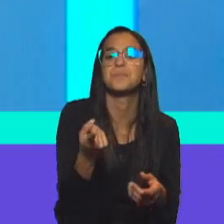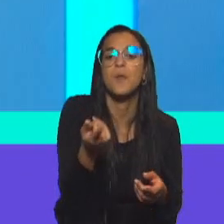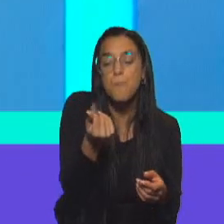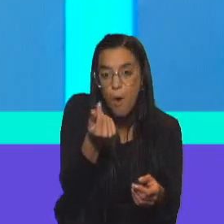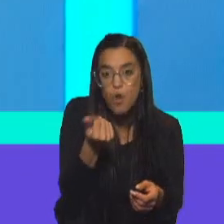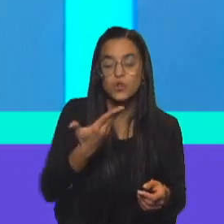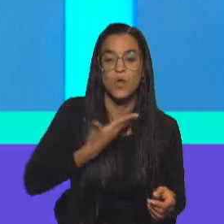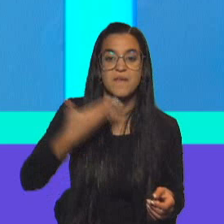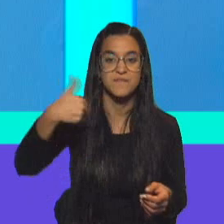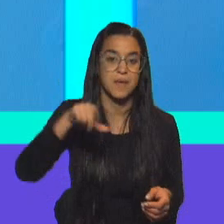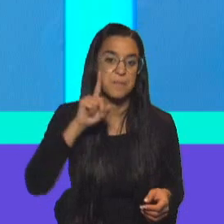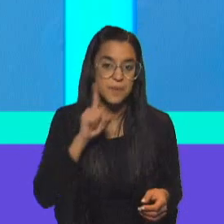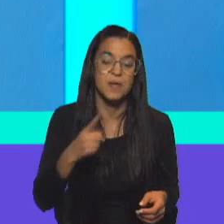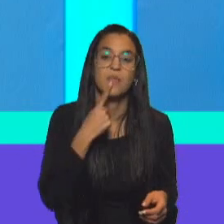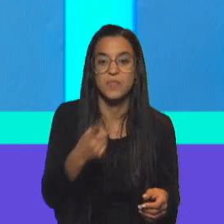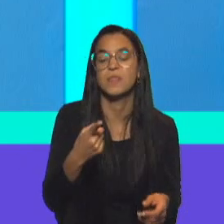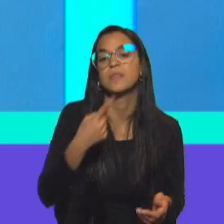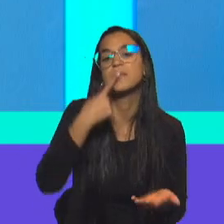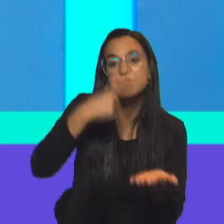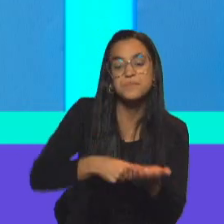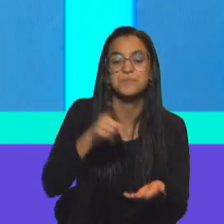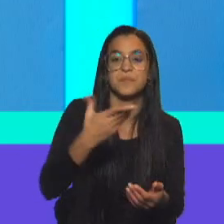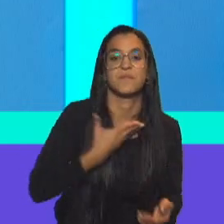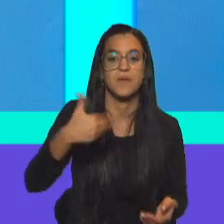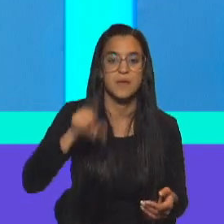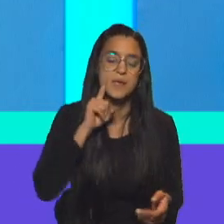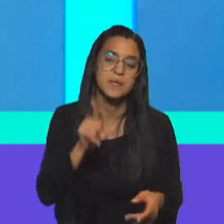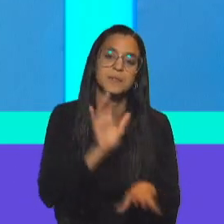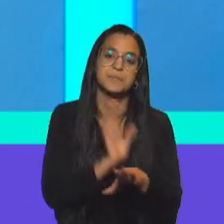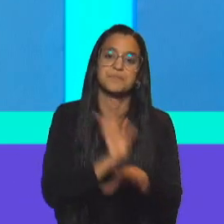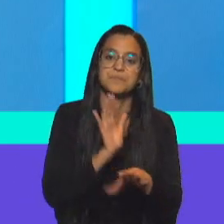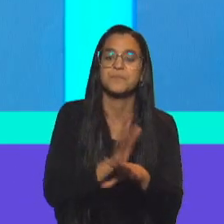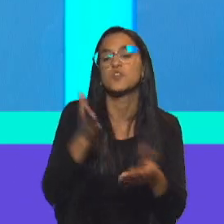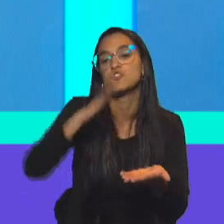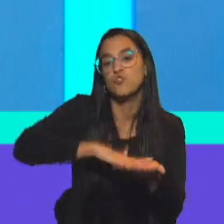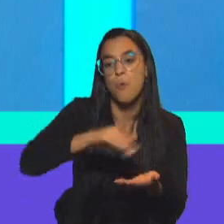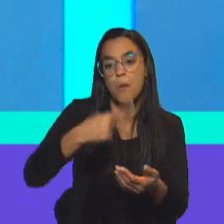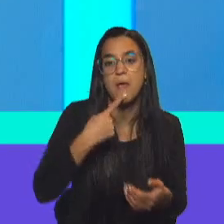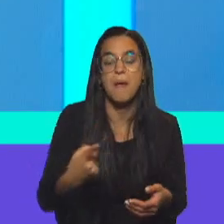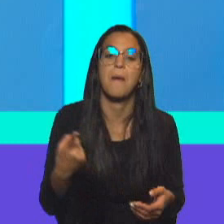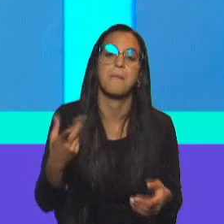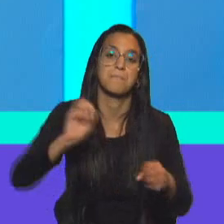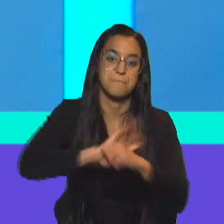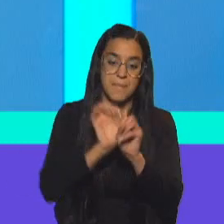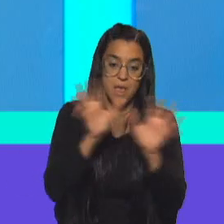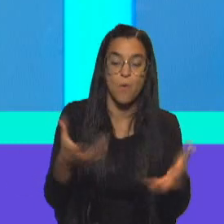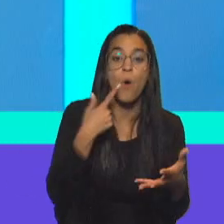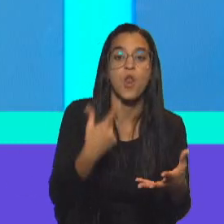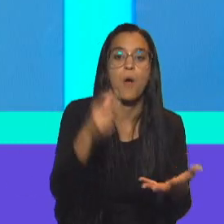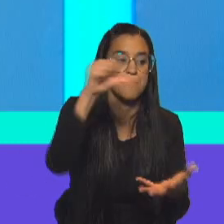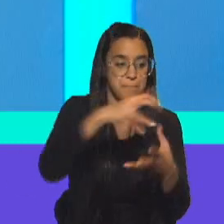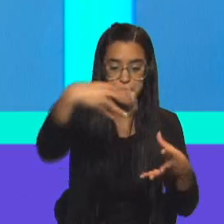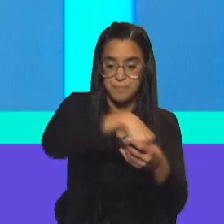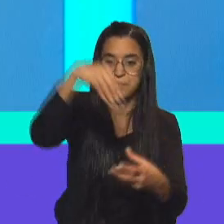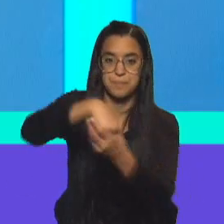fmi que decidió el fondo monetario internacional en el marco de la pandemia decir bueno agarro a mis países miembros y les